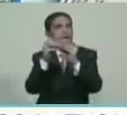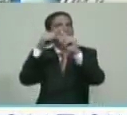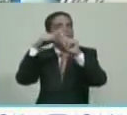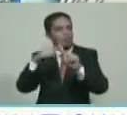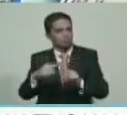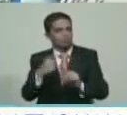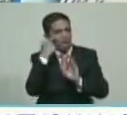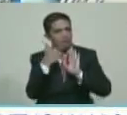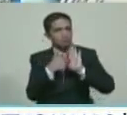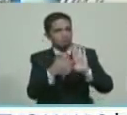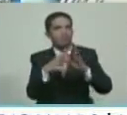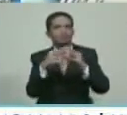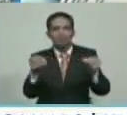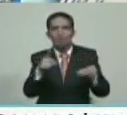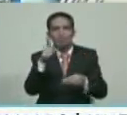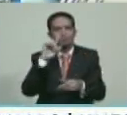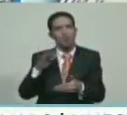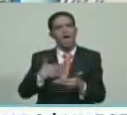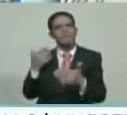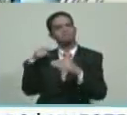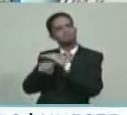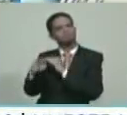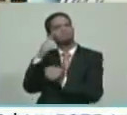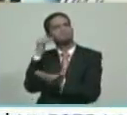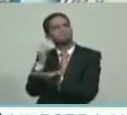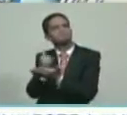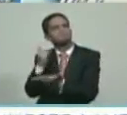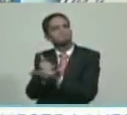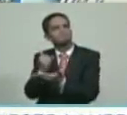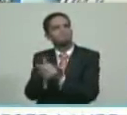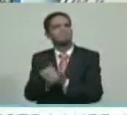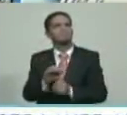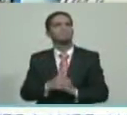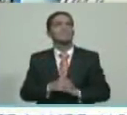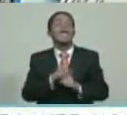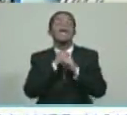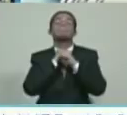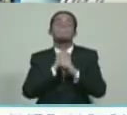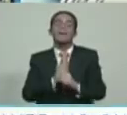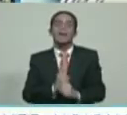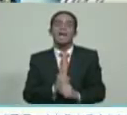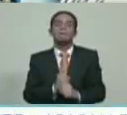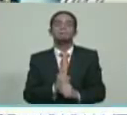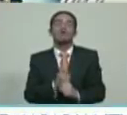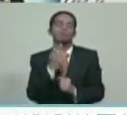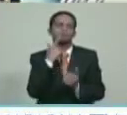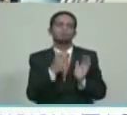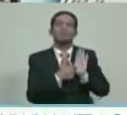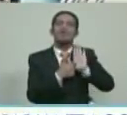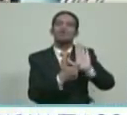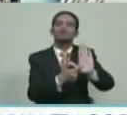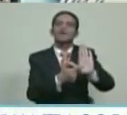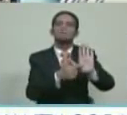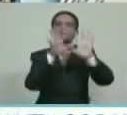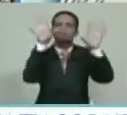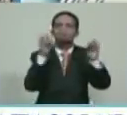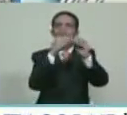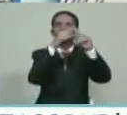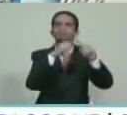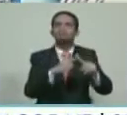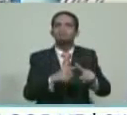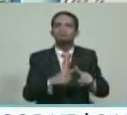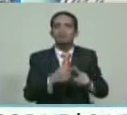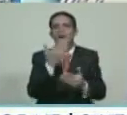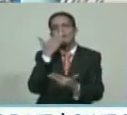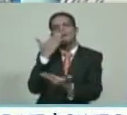la vista y que pueden comprobarse. Esperamos en cualquier momento pues rendir el balance de nuestra gestión ante la